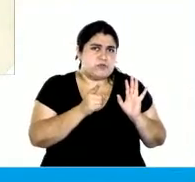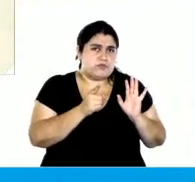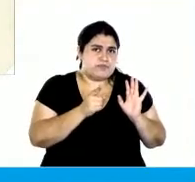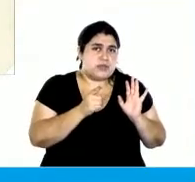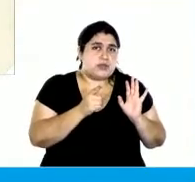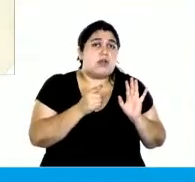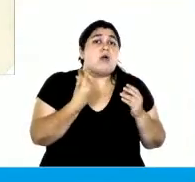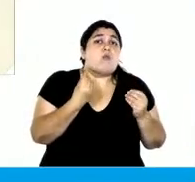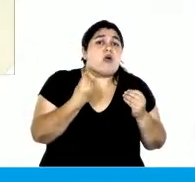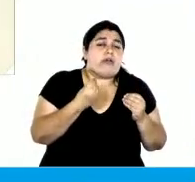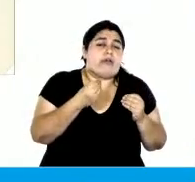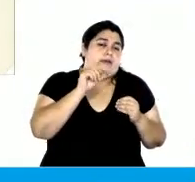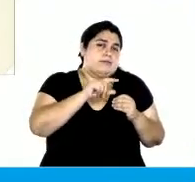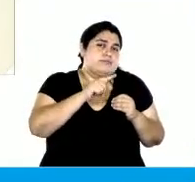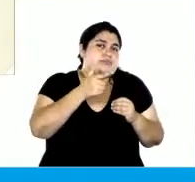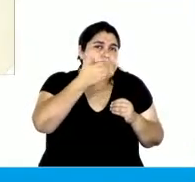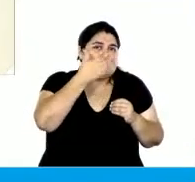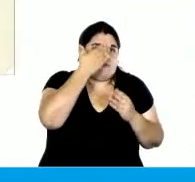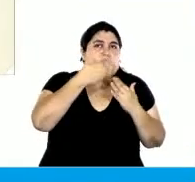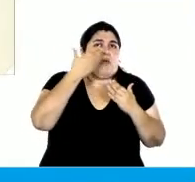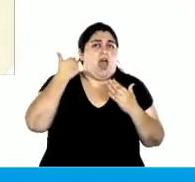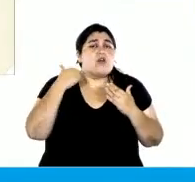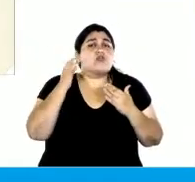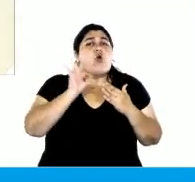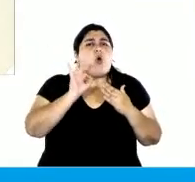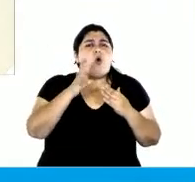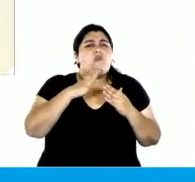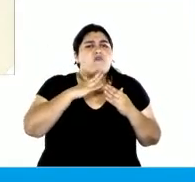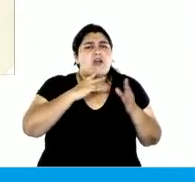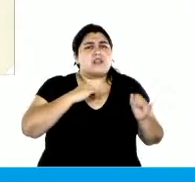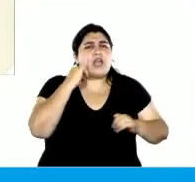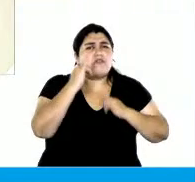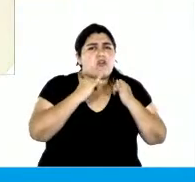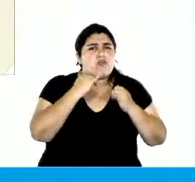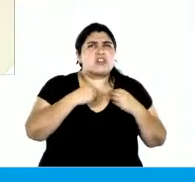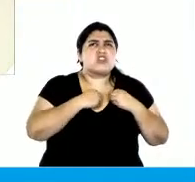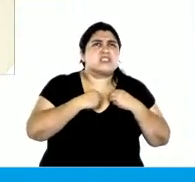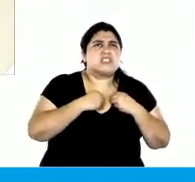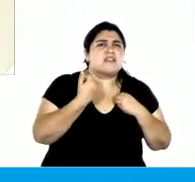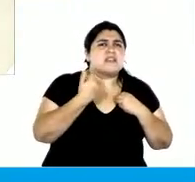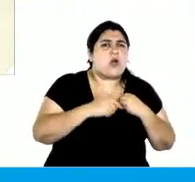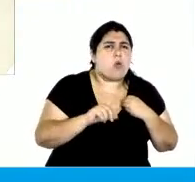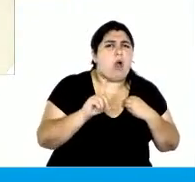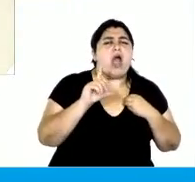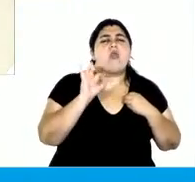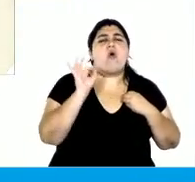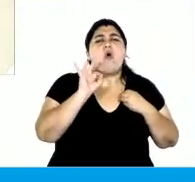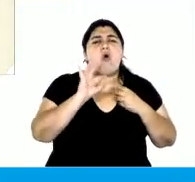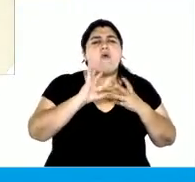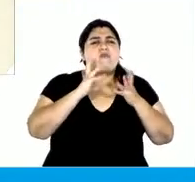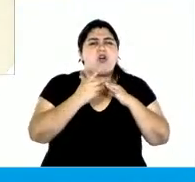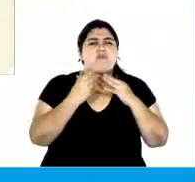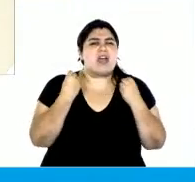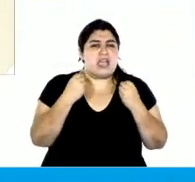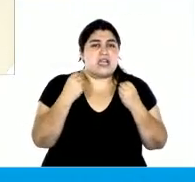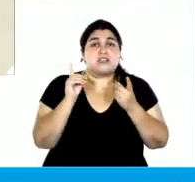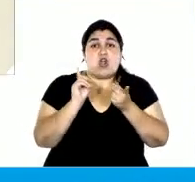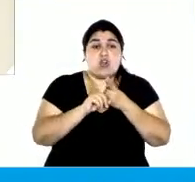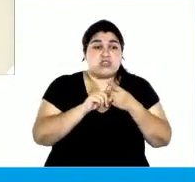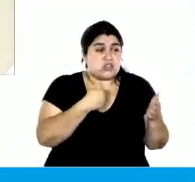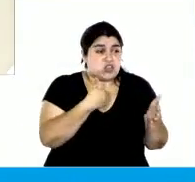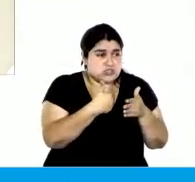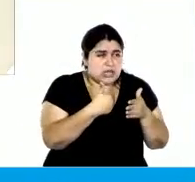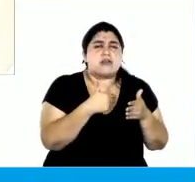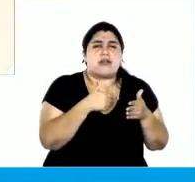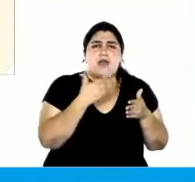condiciones preexistentes o debido a la falta de información adecuada sobre los síntomas y los pasos que tienen que seguir en caso de contactos estrechos. Y